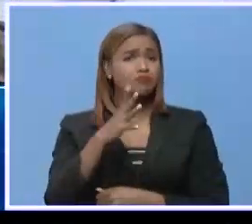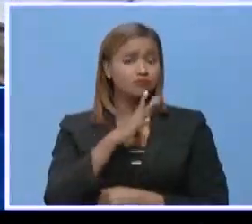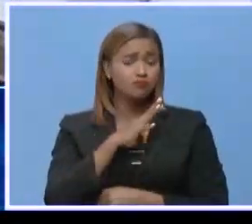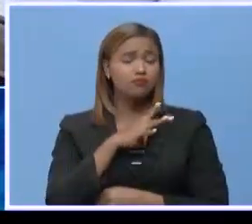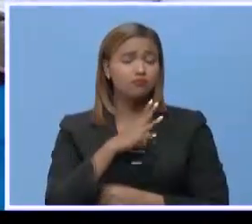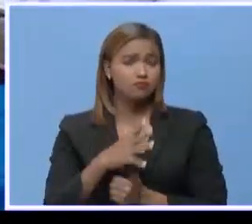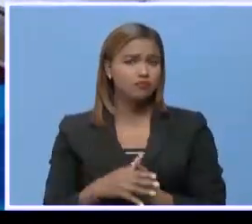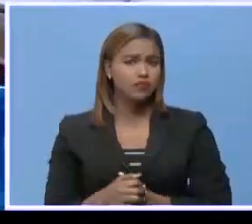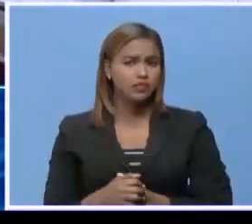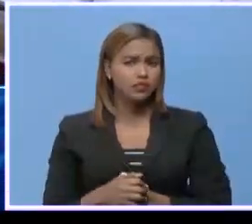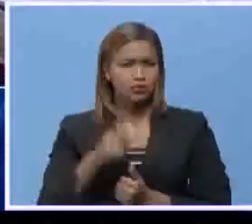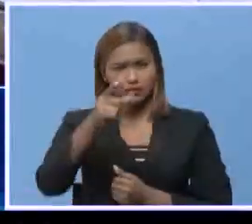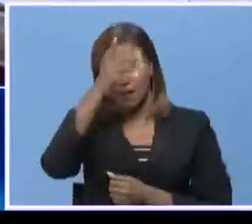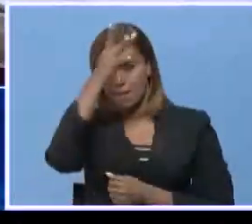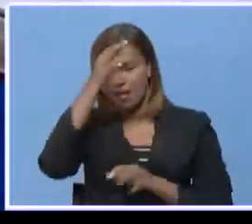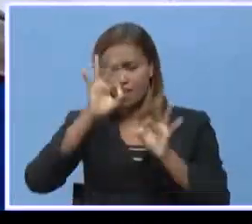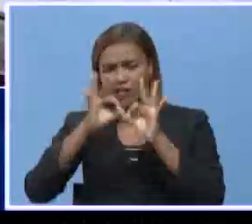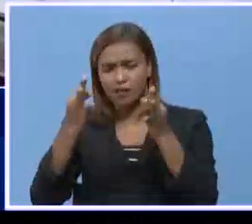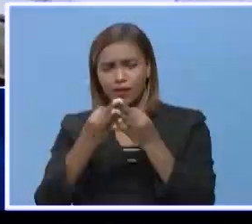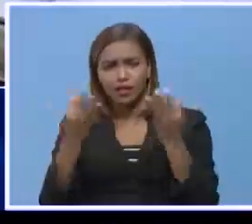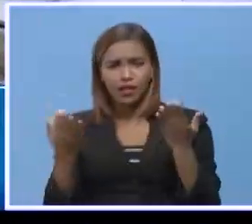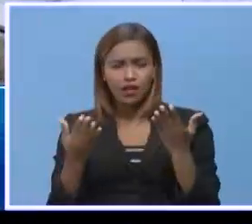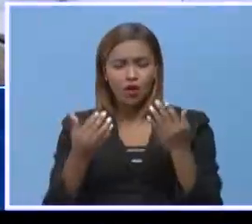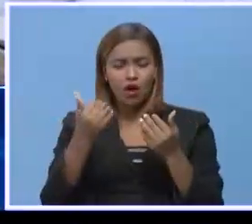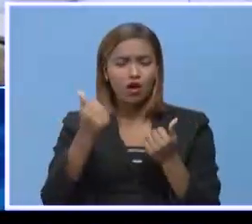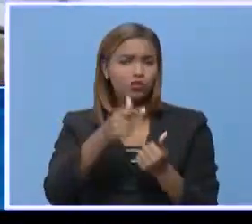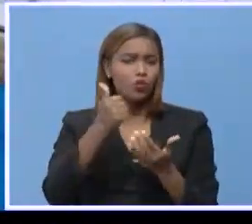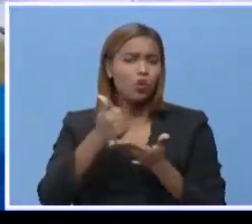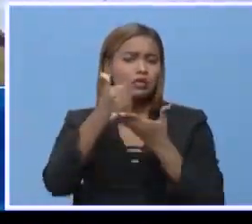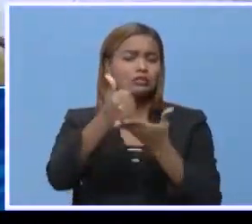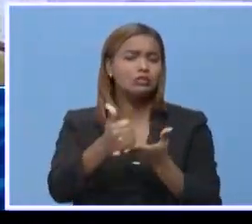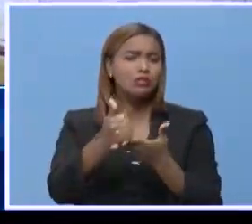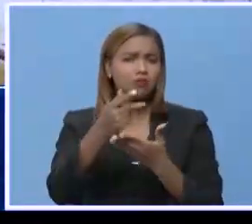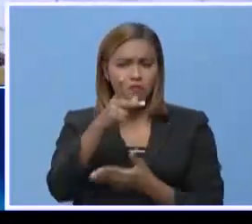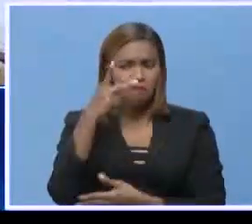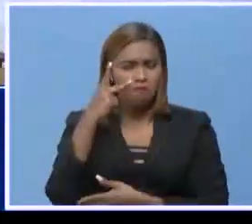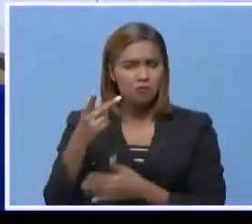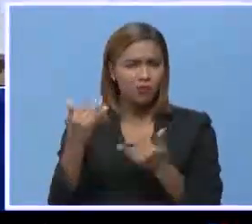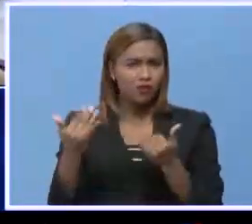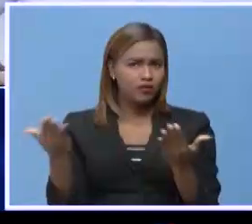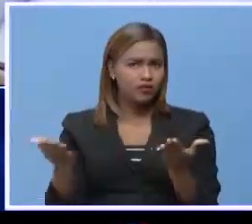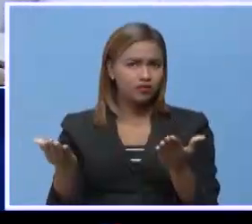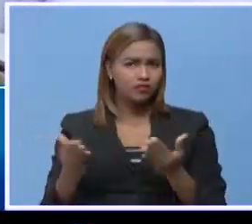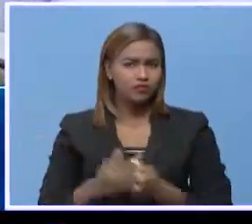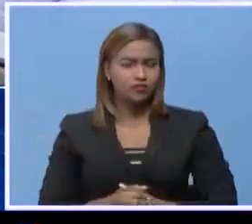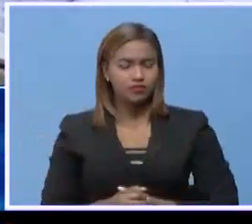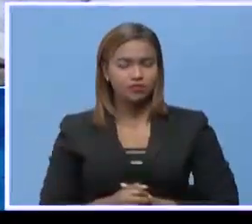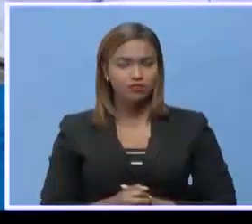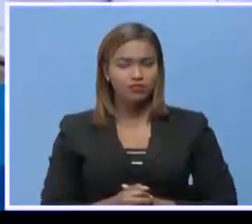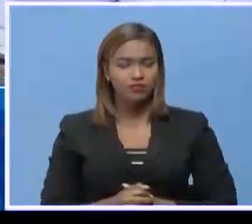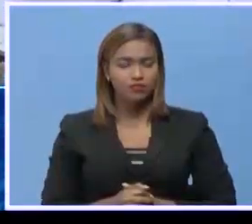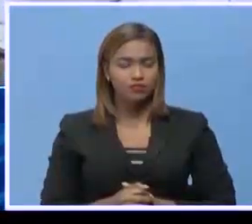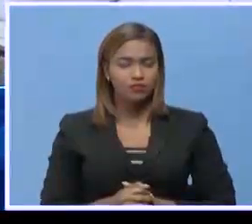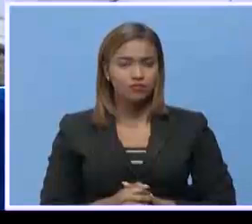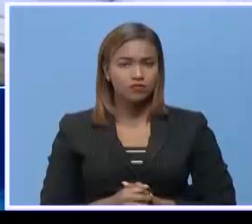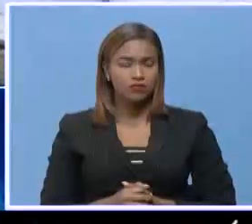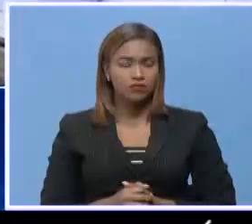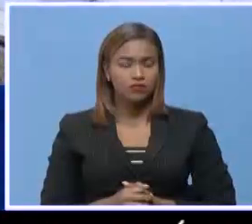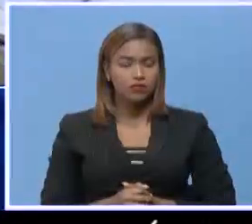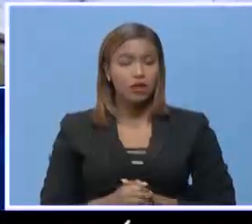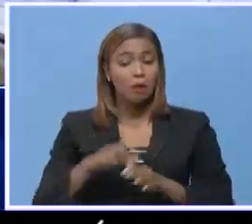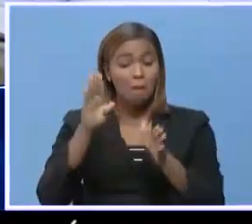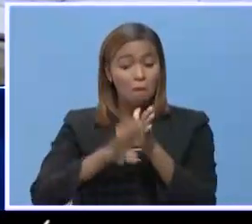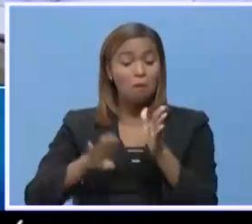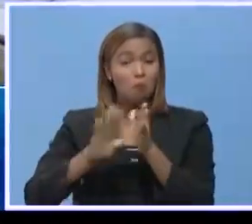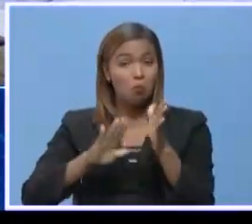Usted como padre de familia, ¿cuál es el beneficio que usted le ve venir a comprar aquí? A bueno, que están a bajo